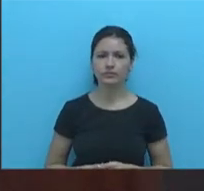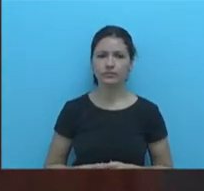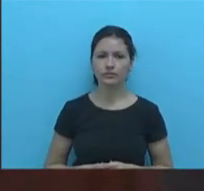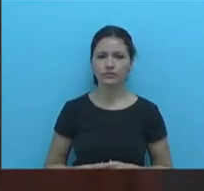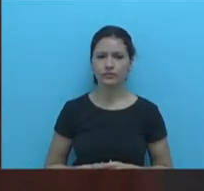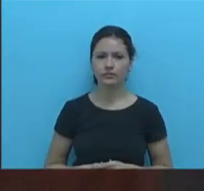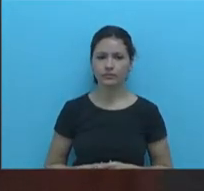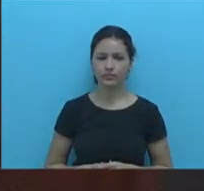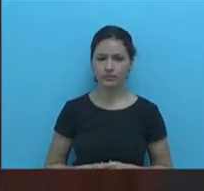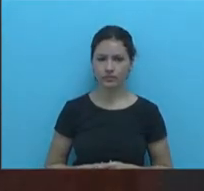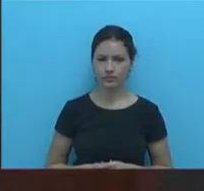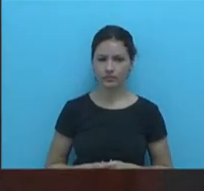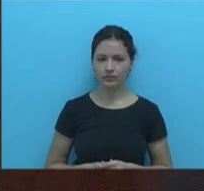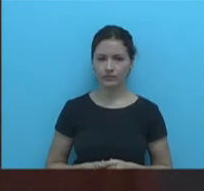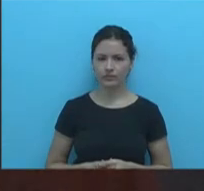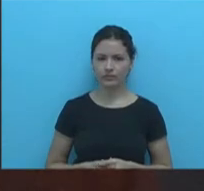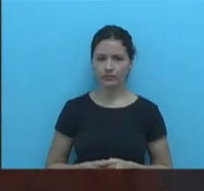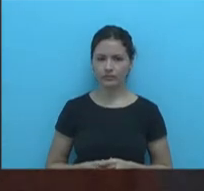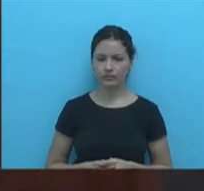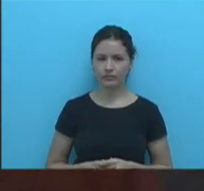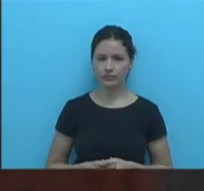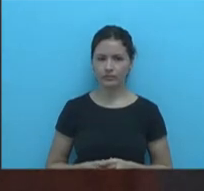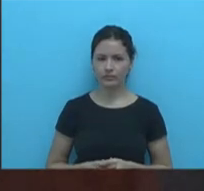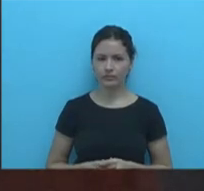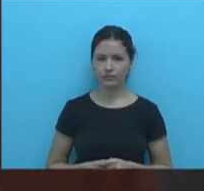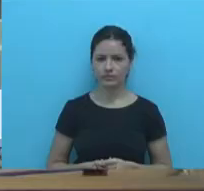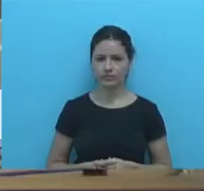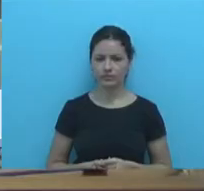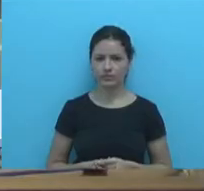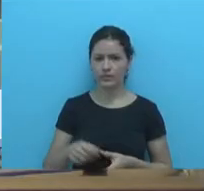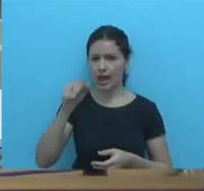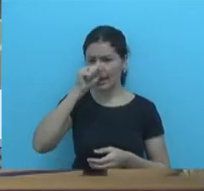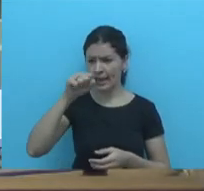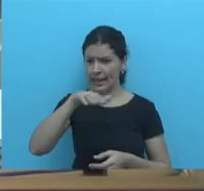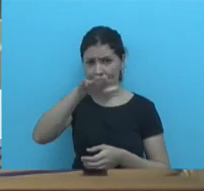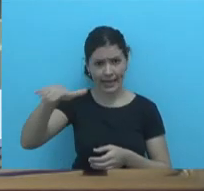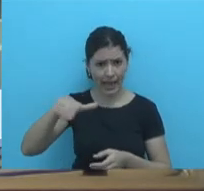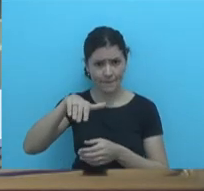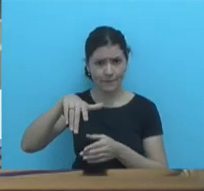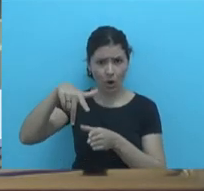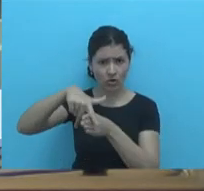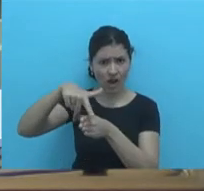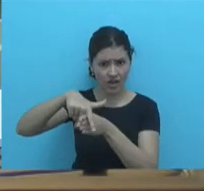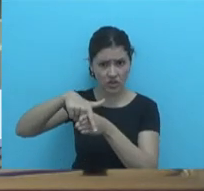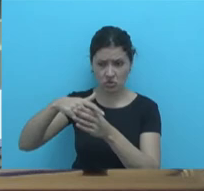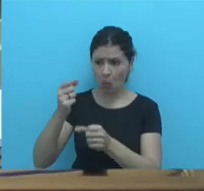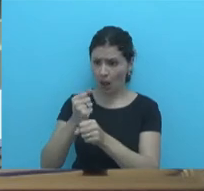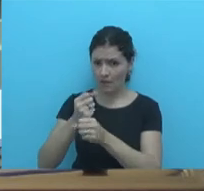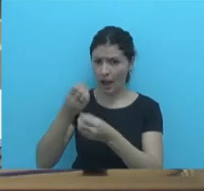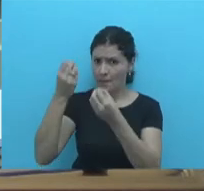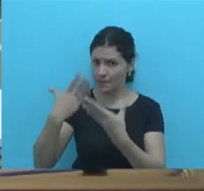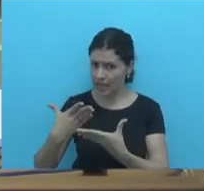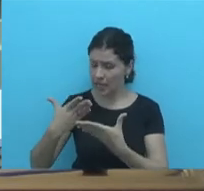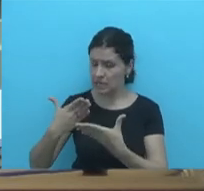Diputado. En lo que es el ámbito rural, no se lo utiliza, digamos, forzándolo al caballo. Siempre más